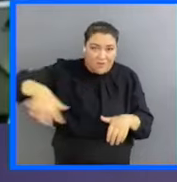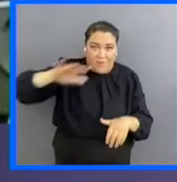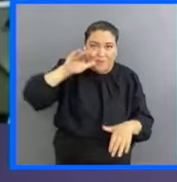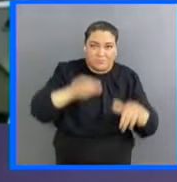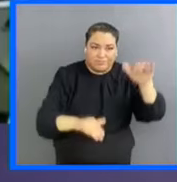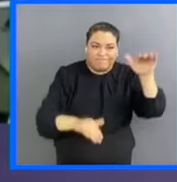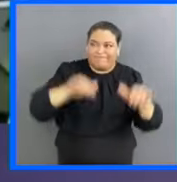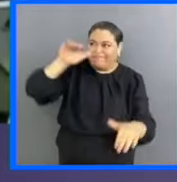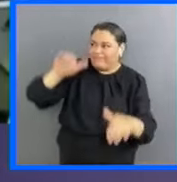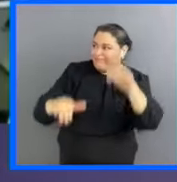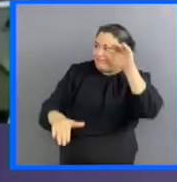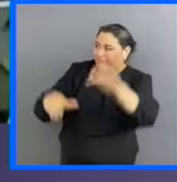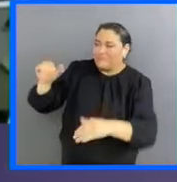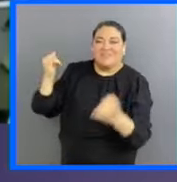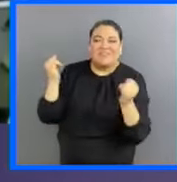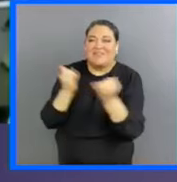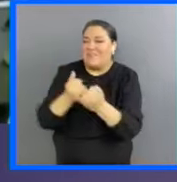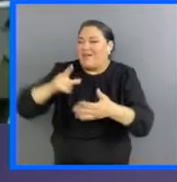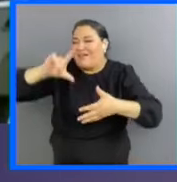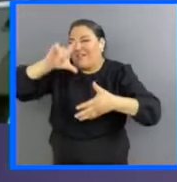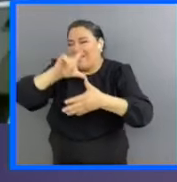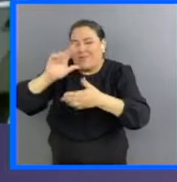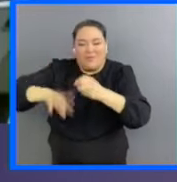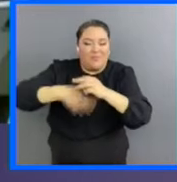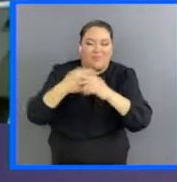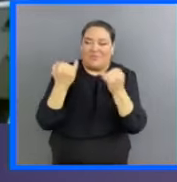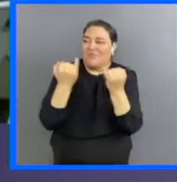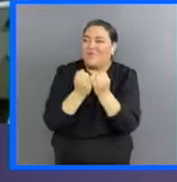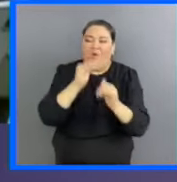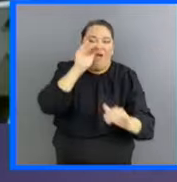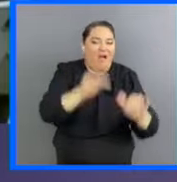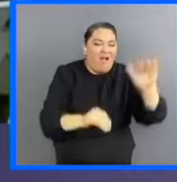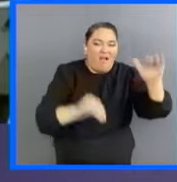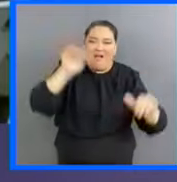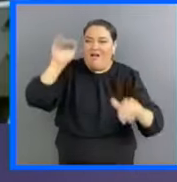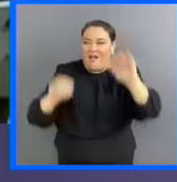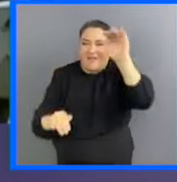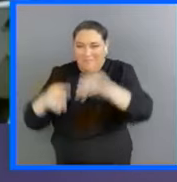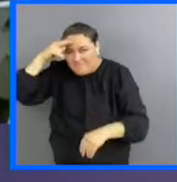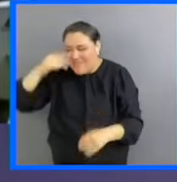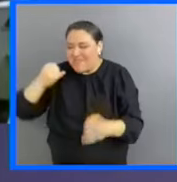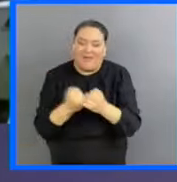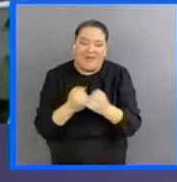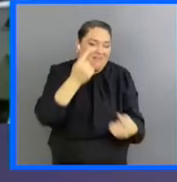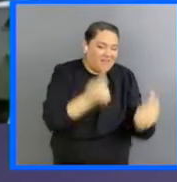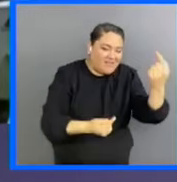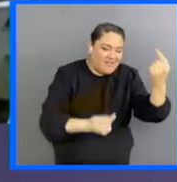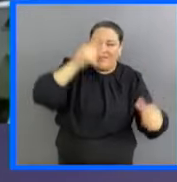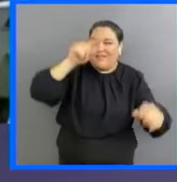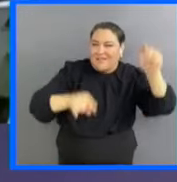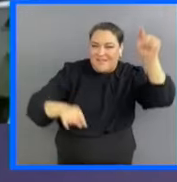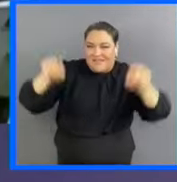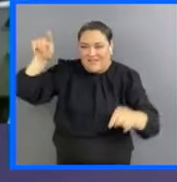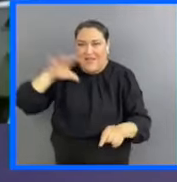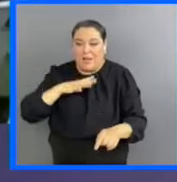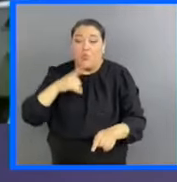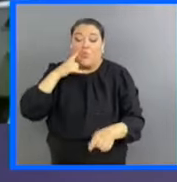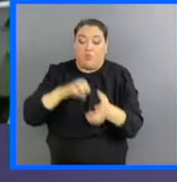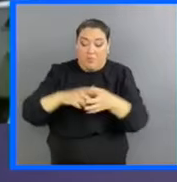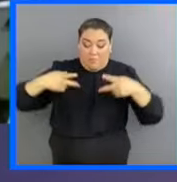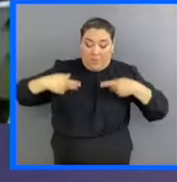de Latinoamérica, del mundo. Somos las sociedades más desiguales. Y si no pensamos en que los jueces tienen que ser, y